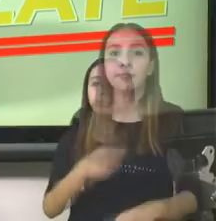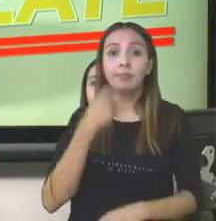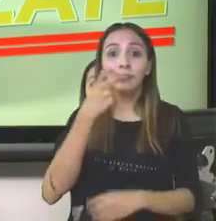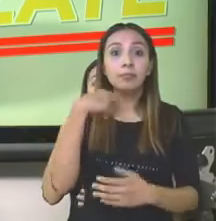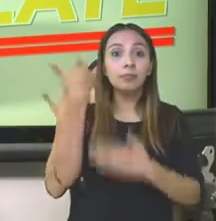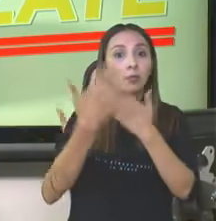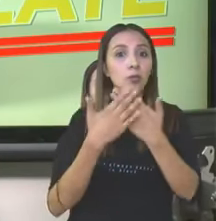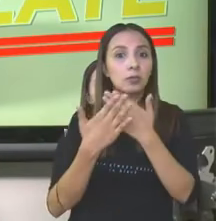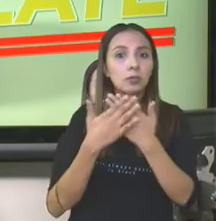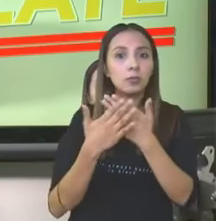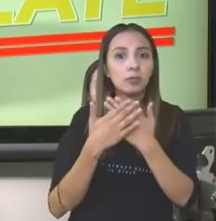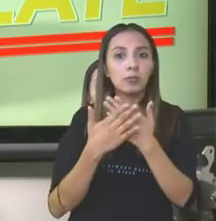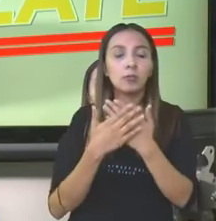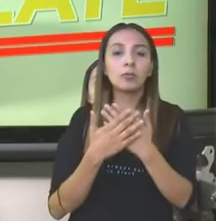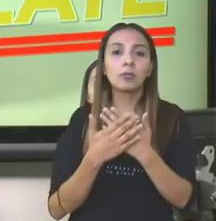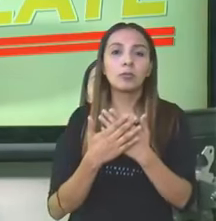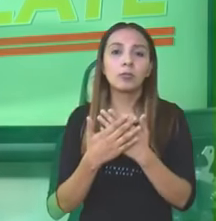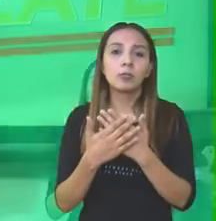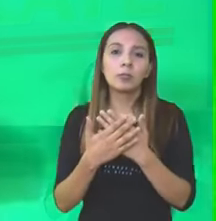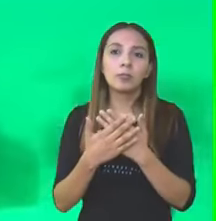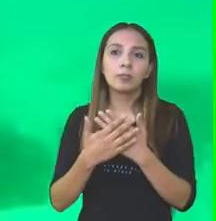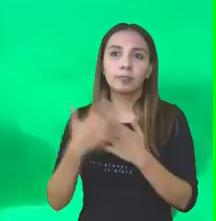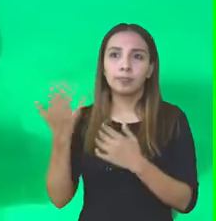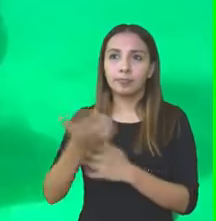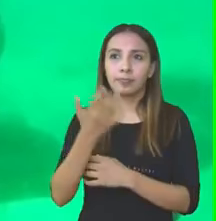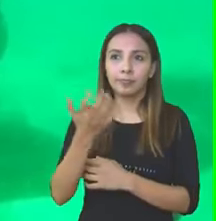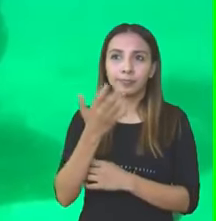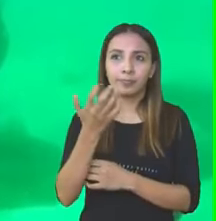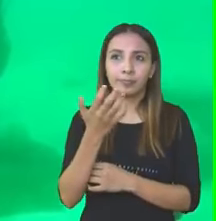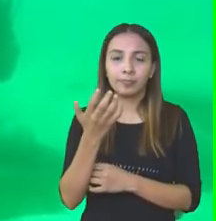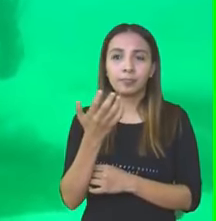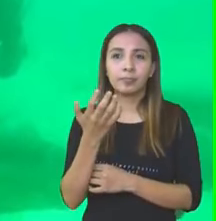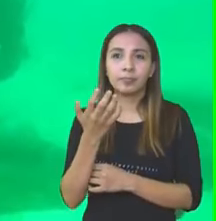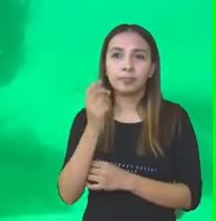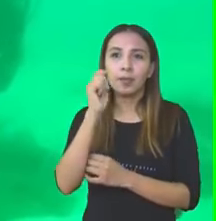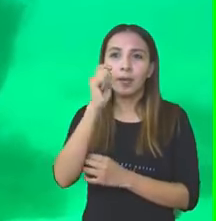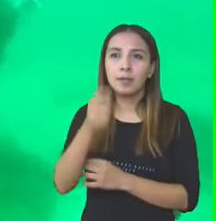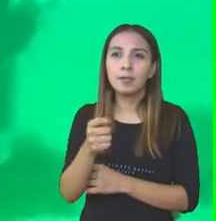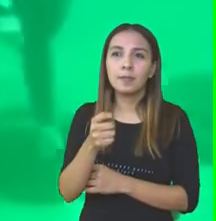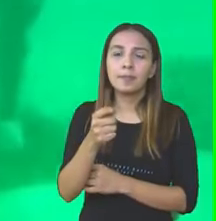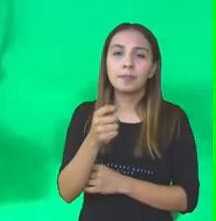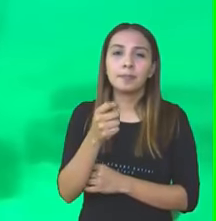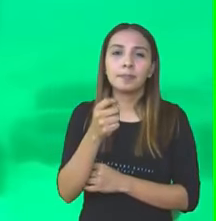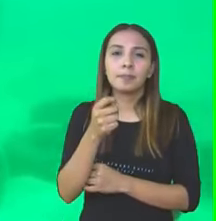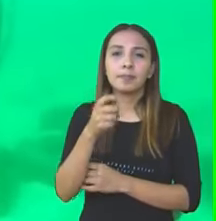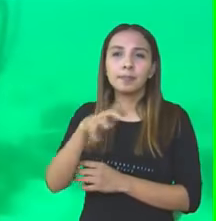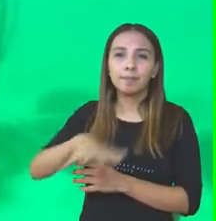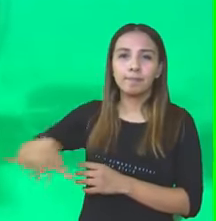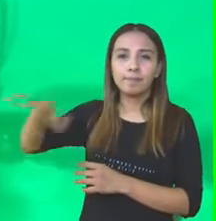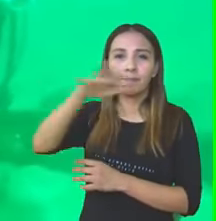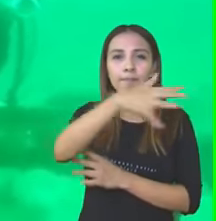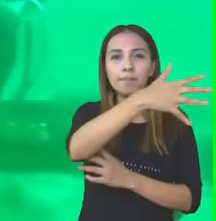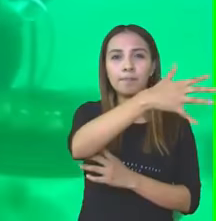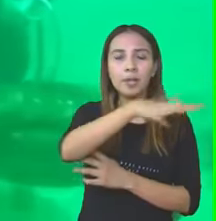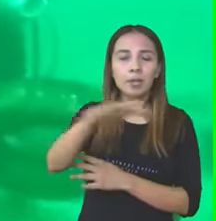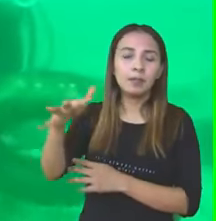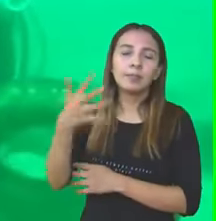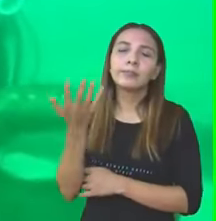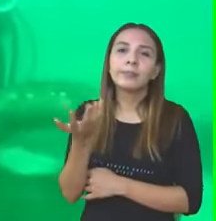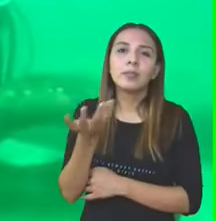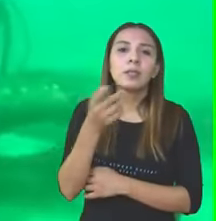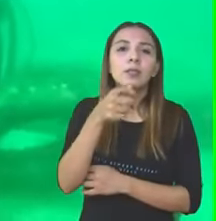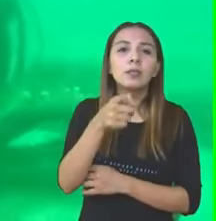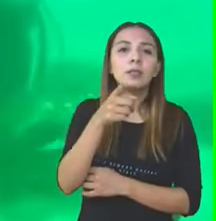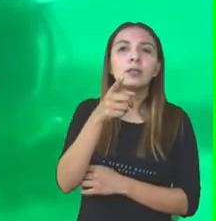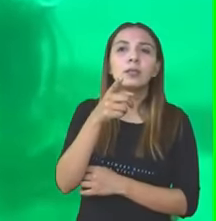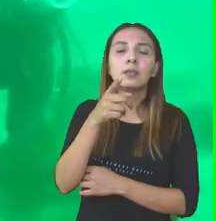llevar a cabo, pues precisamente en la cuestión de una playa, bueno, más bien van a